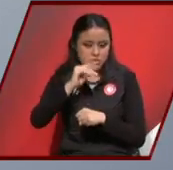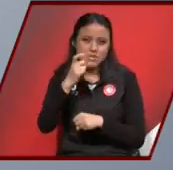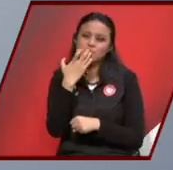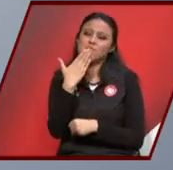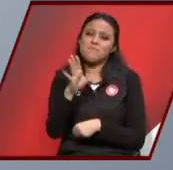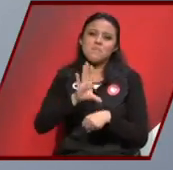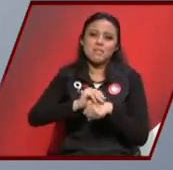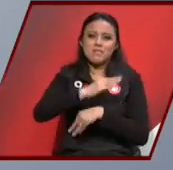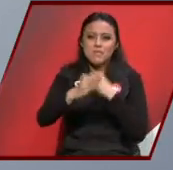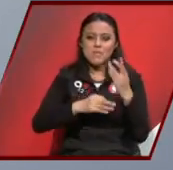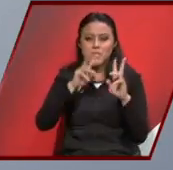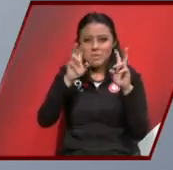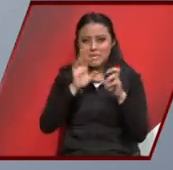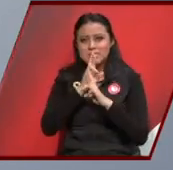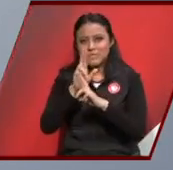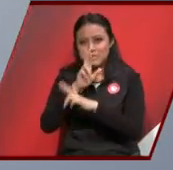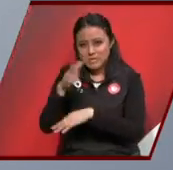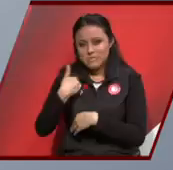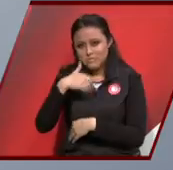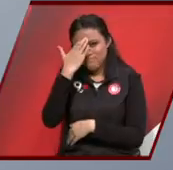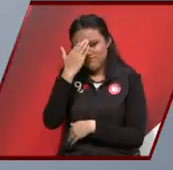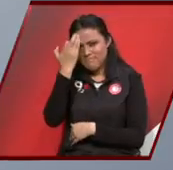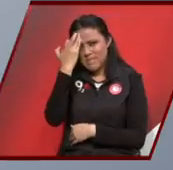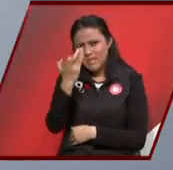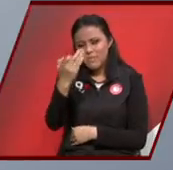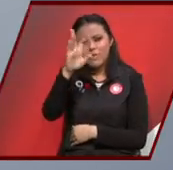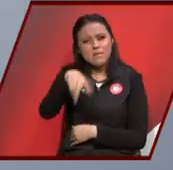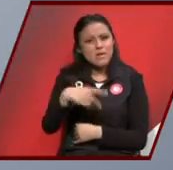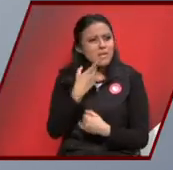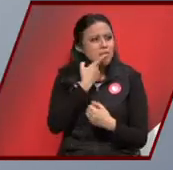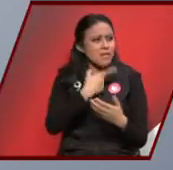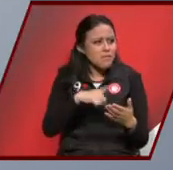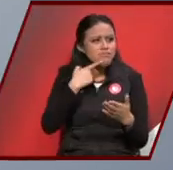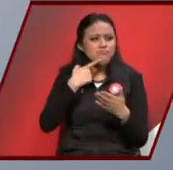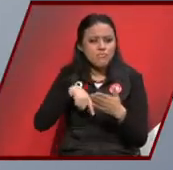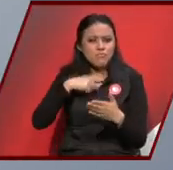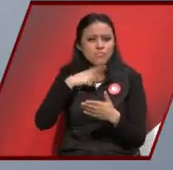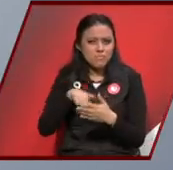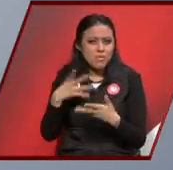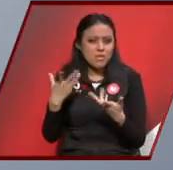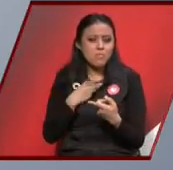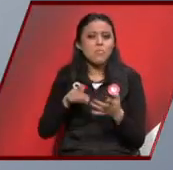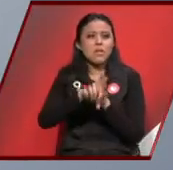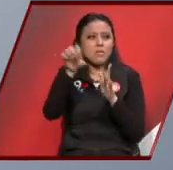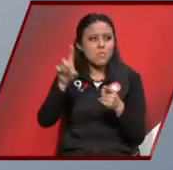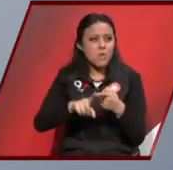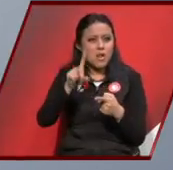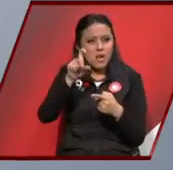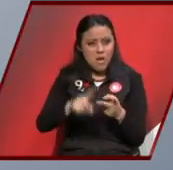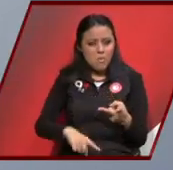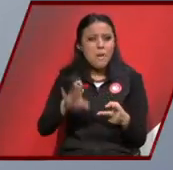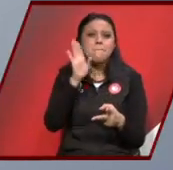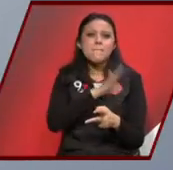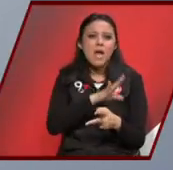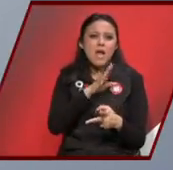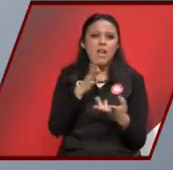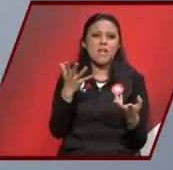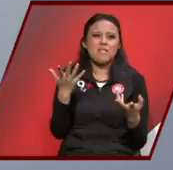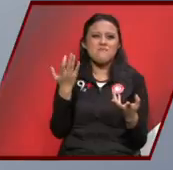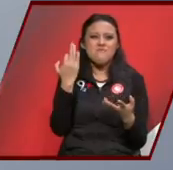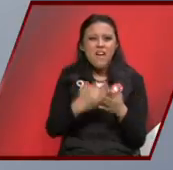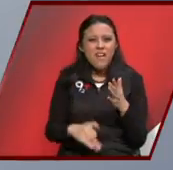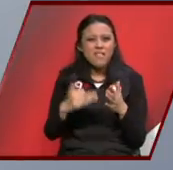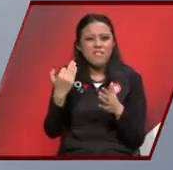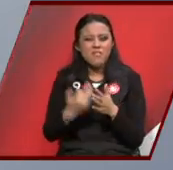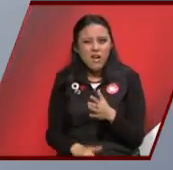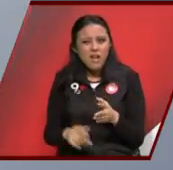nos va a permitir resolver temas que te conozco hace años y lo sigues reportando. El tema del agua en Iztapalapa, la mala calidad, la